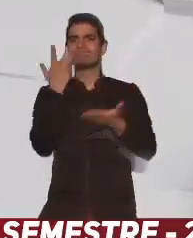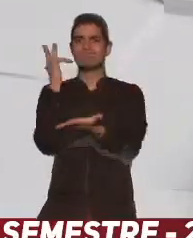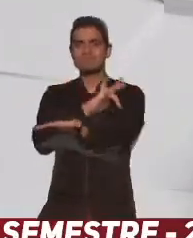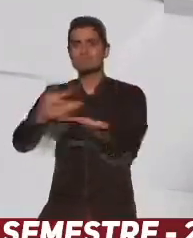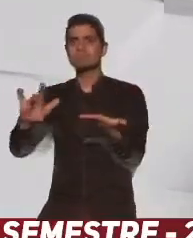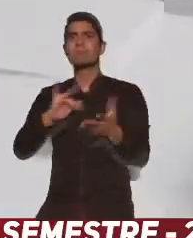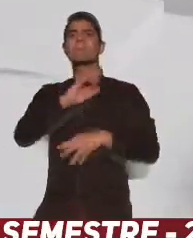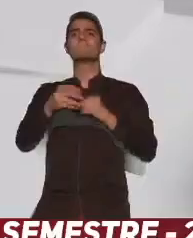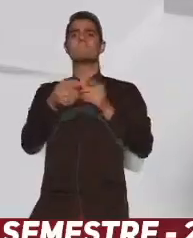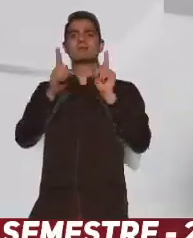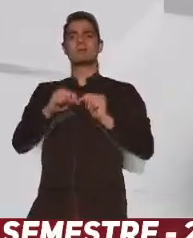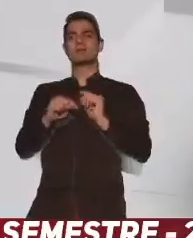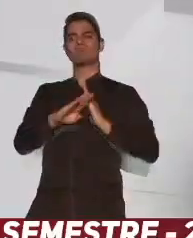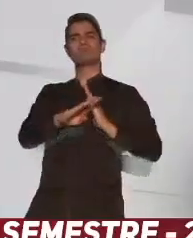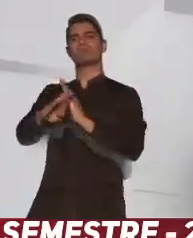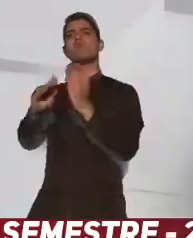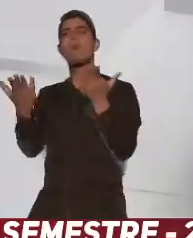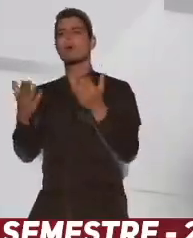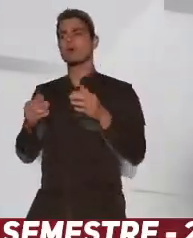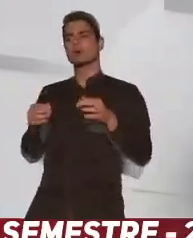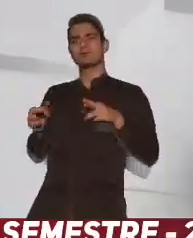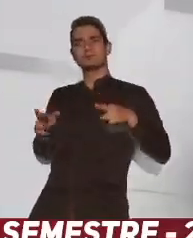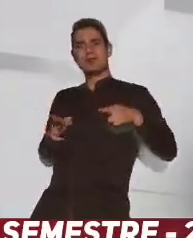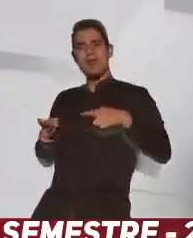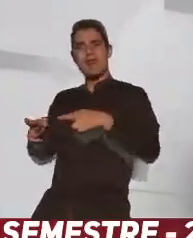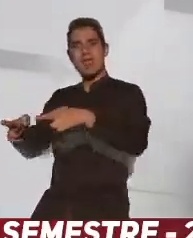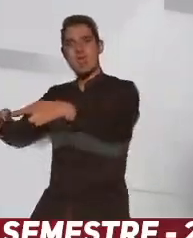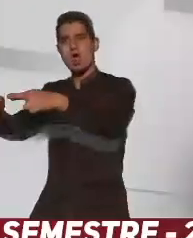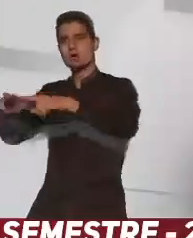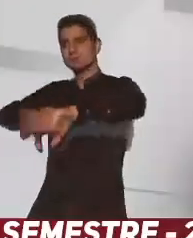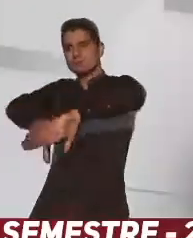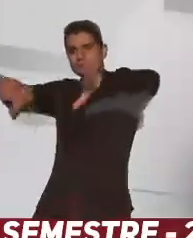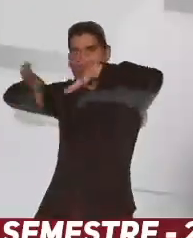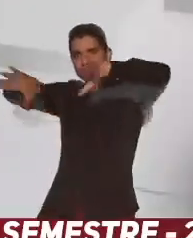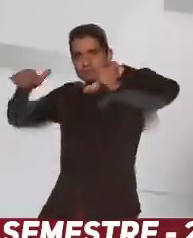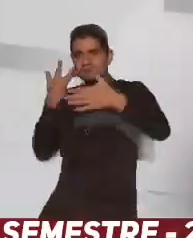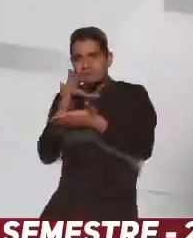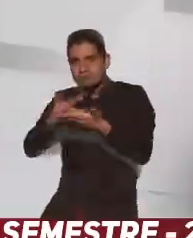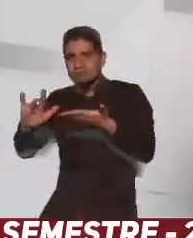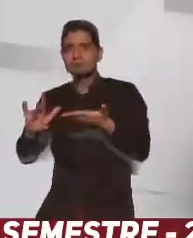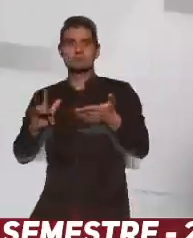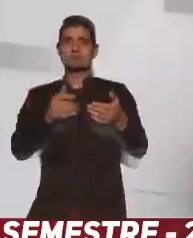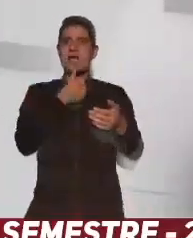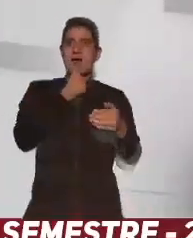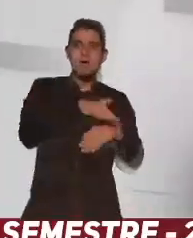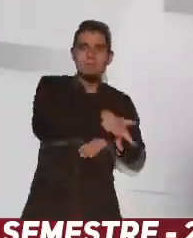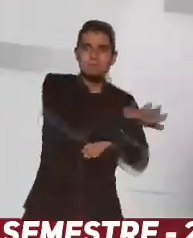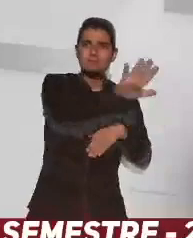la limpieza y mantenimiento preventivos a los arroyos y a los caños del municipio de Bosconia.